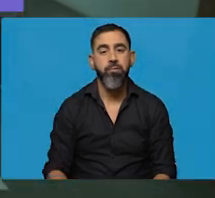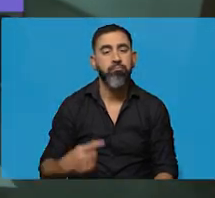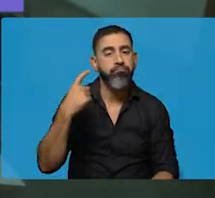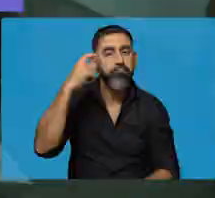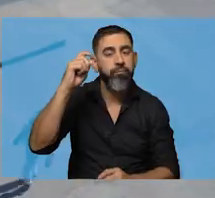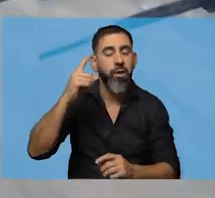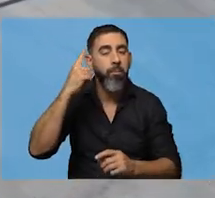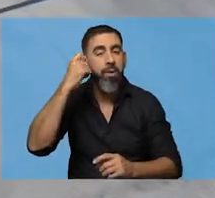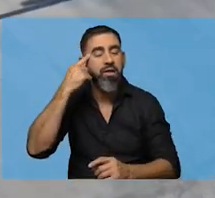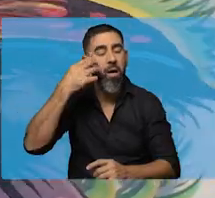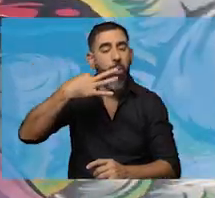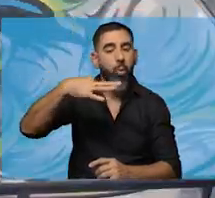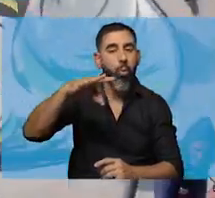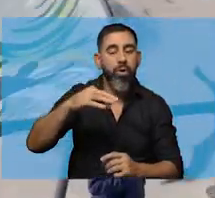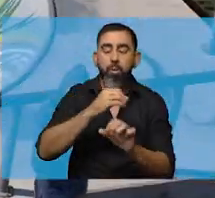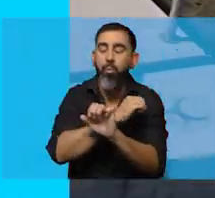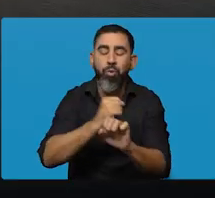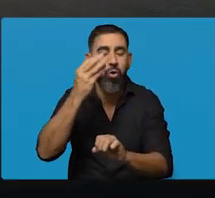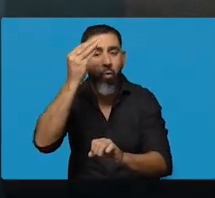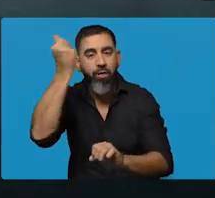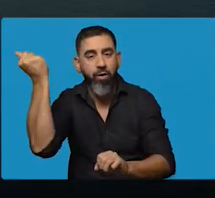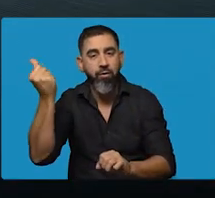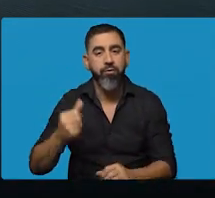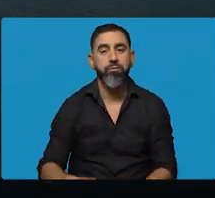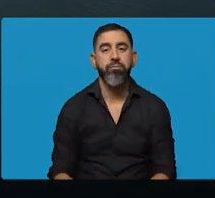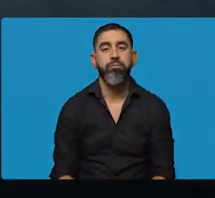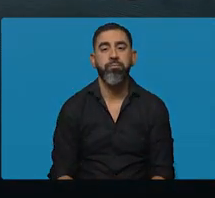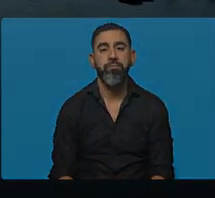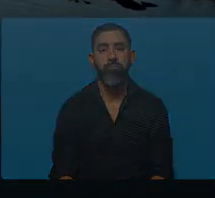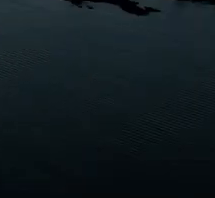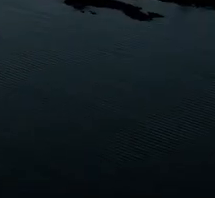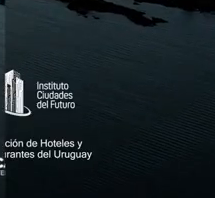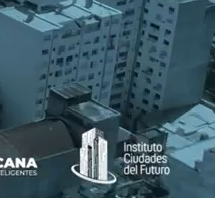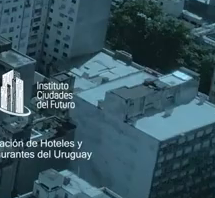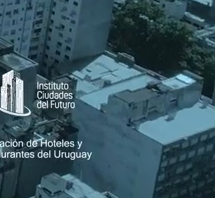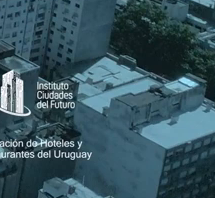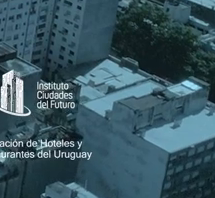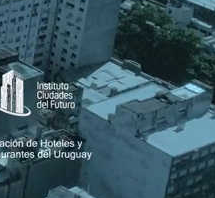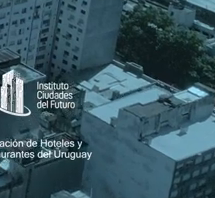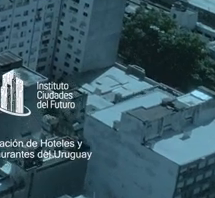Logrando de forma creativa una experiencia única e inolvidable.